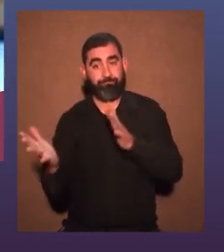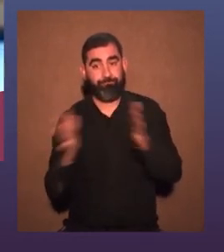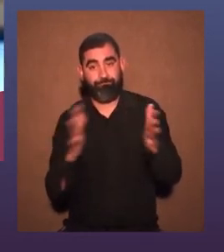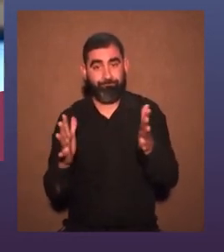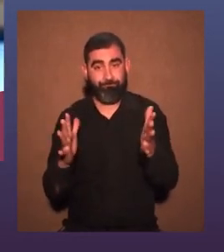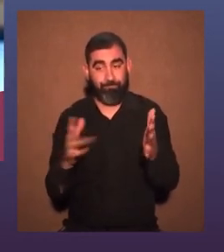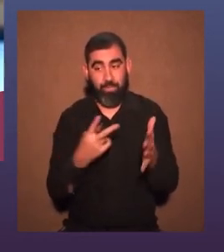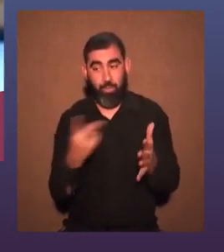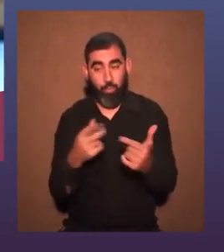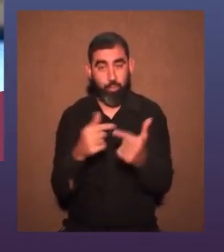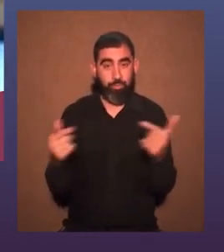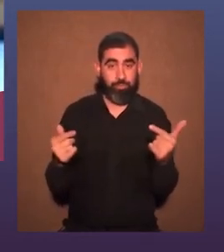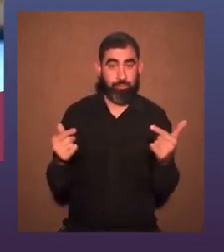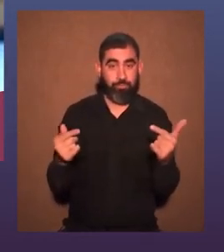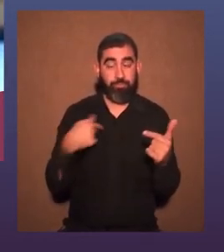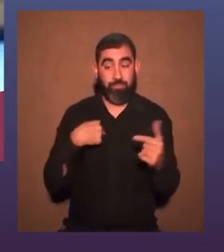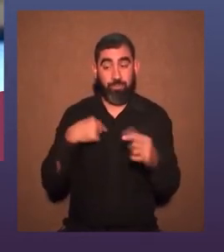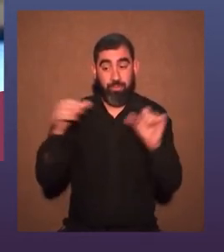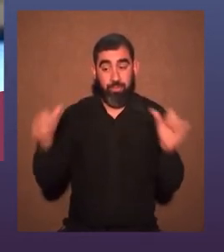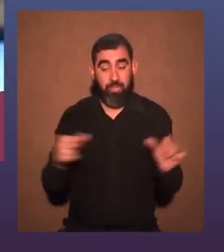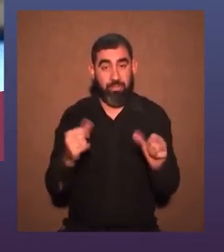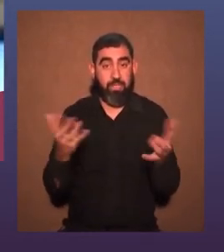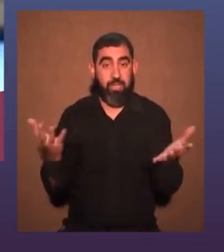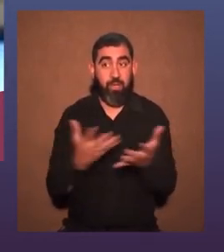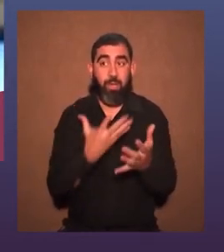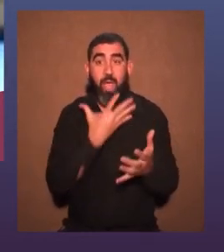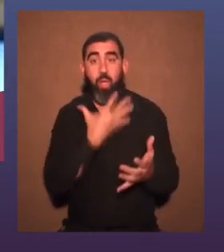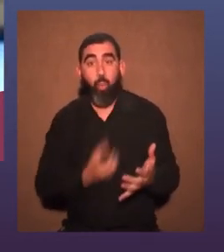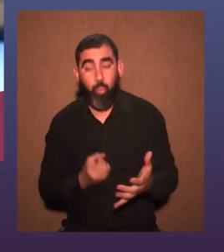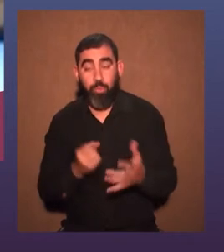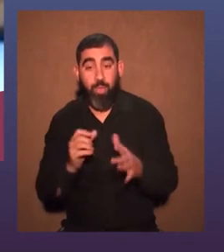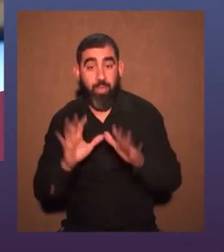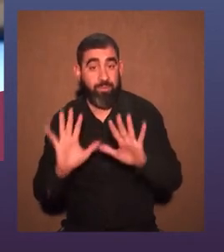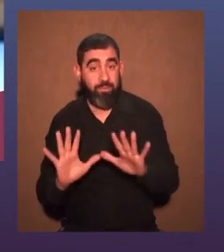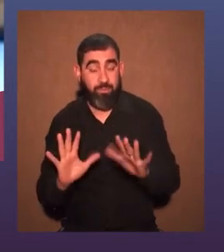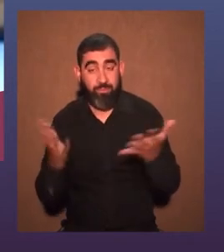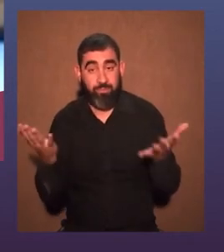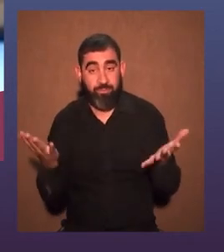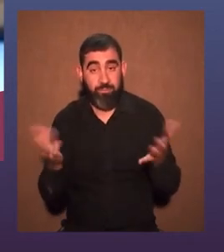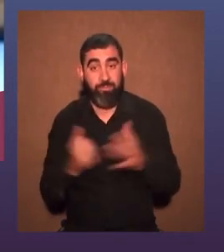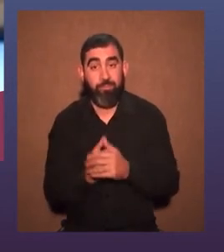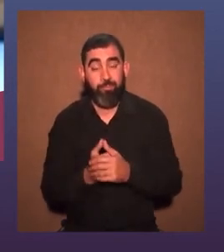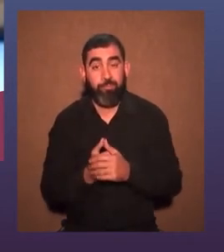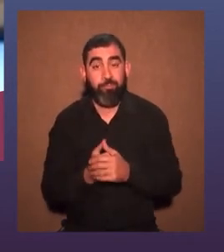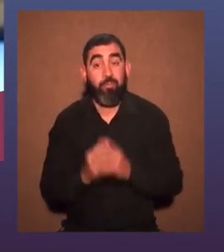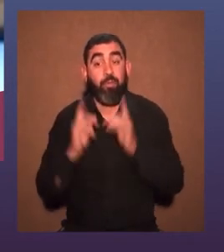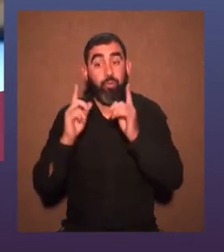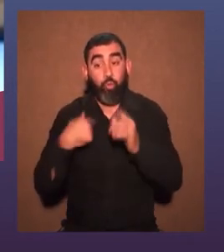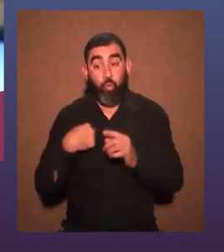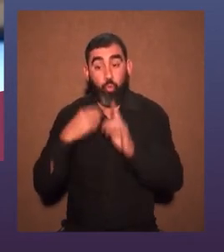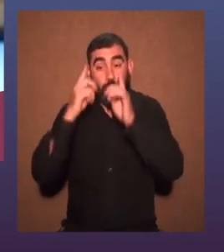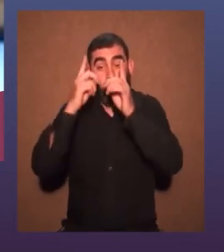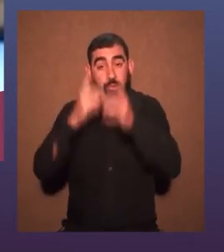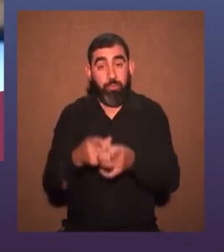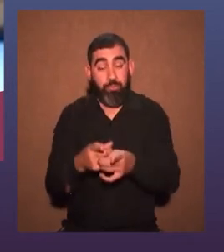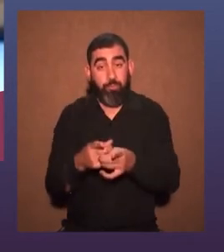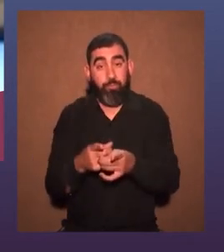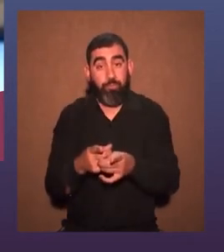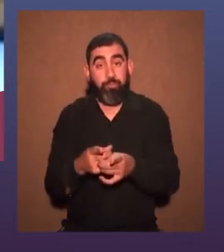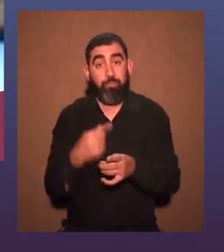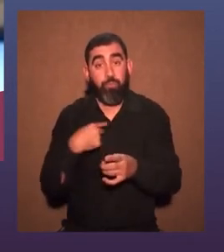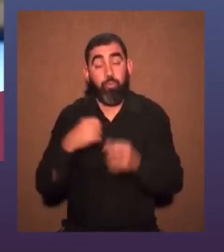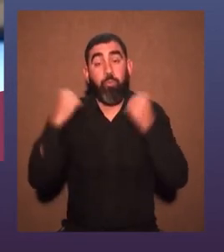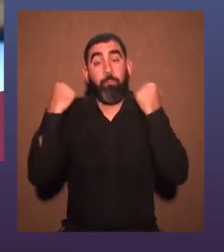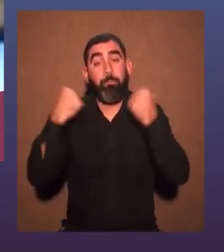atado y es lo que genera esa angustia que cuenta un poco Hugo, ¿no? Y incluso a mí también me pasa, yo iba a